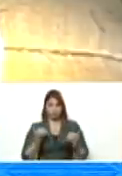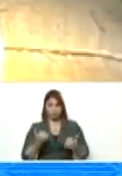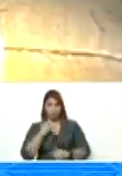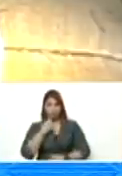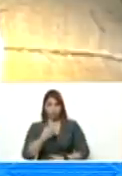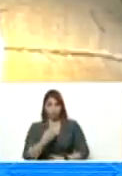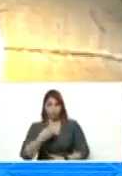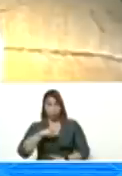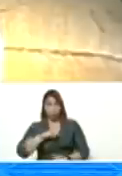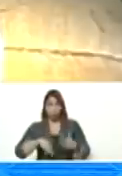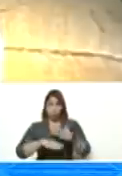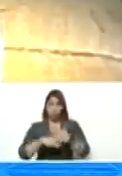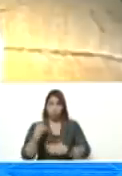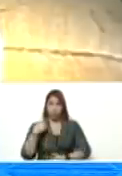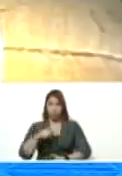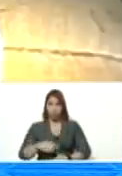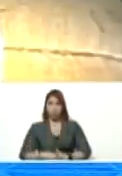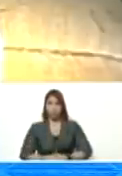a tener